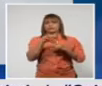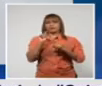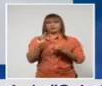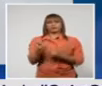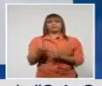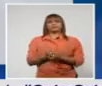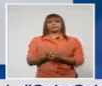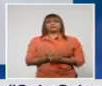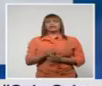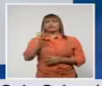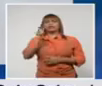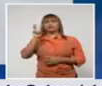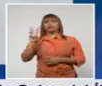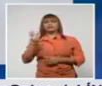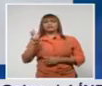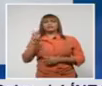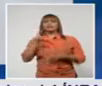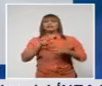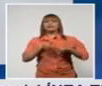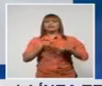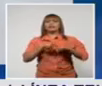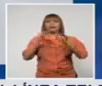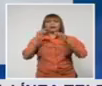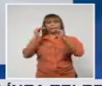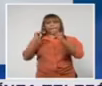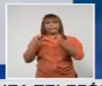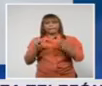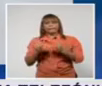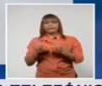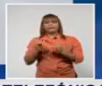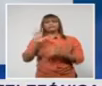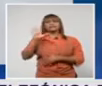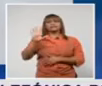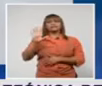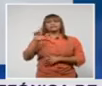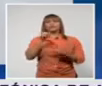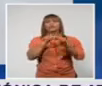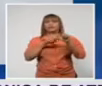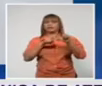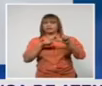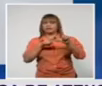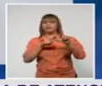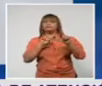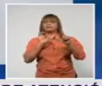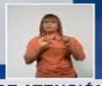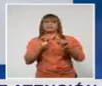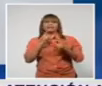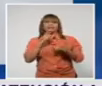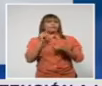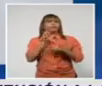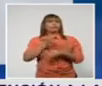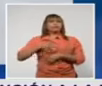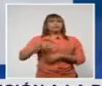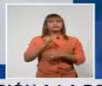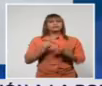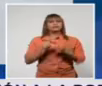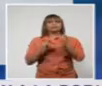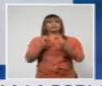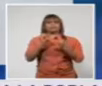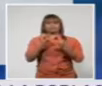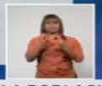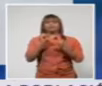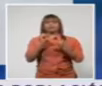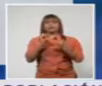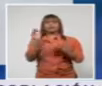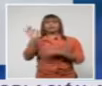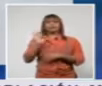13 casos de La Habana tienen la siguiente distribución. 5 de Regla. Regla sigue siendo el municipio con la mayor tasa de incidencia en el país